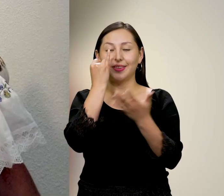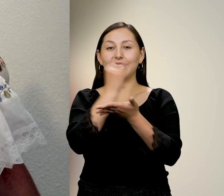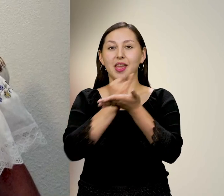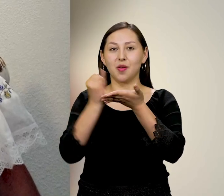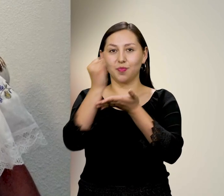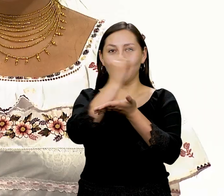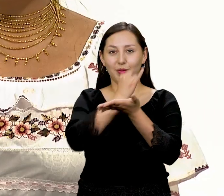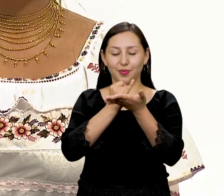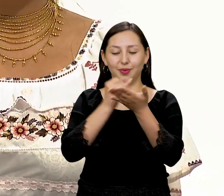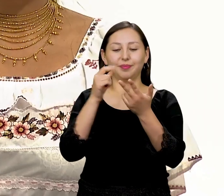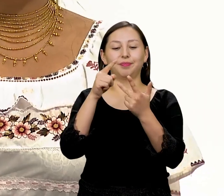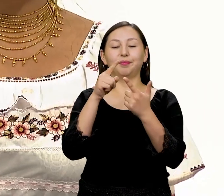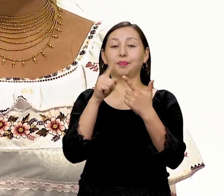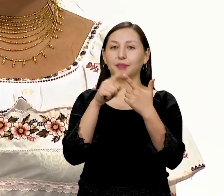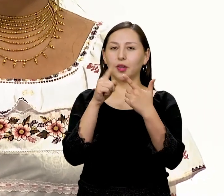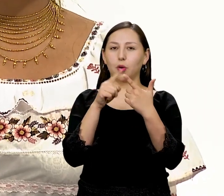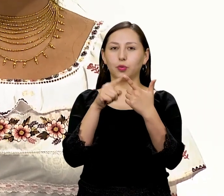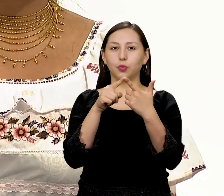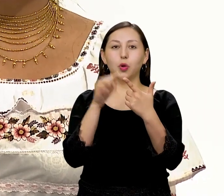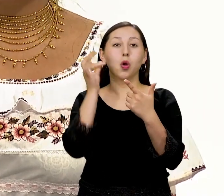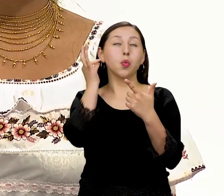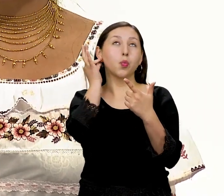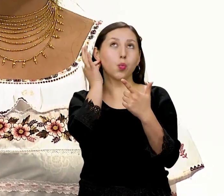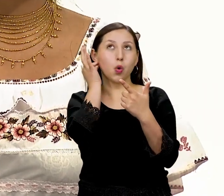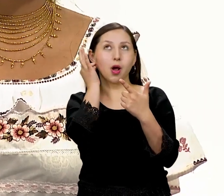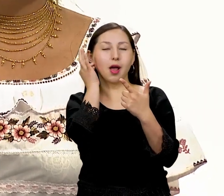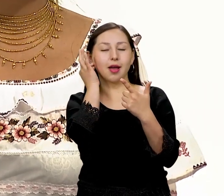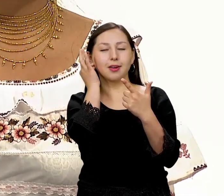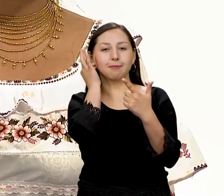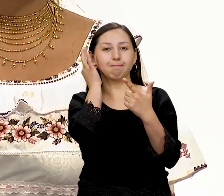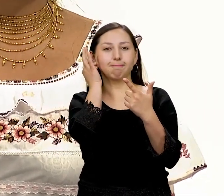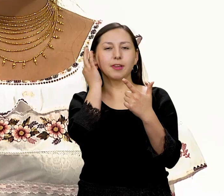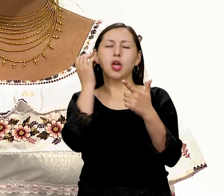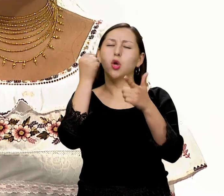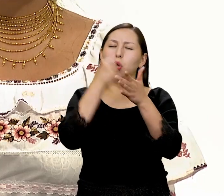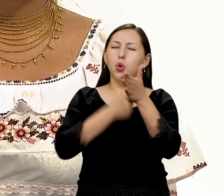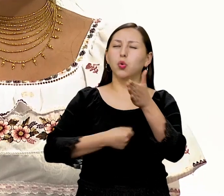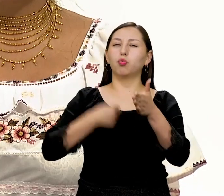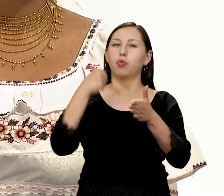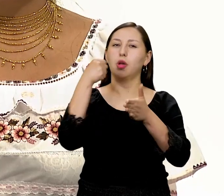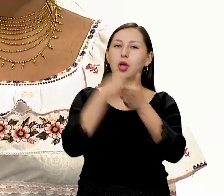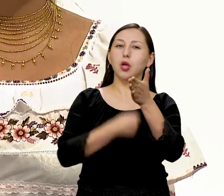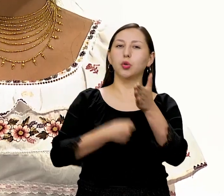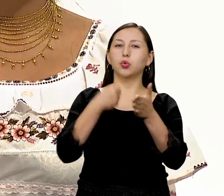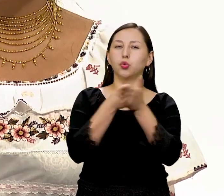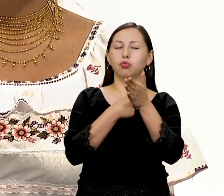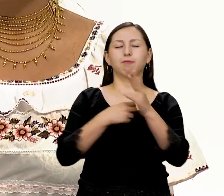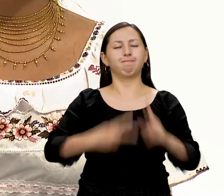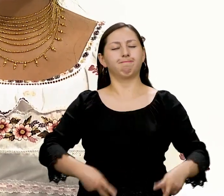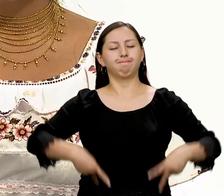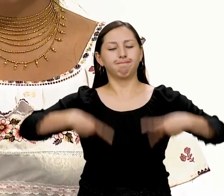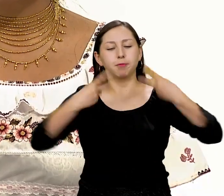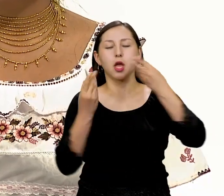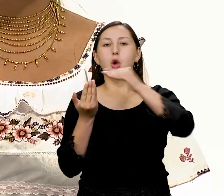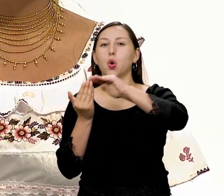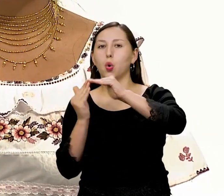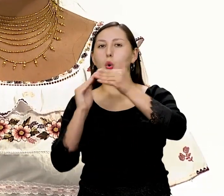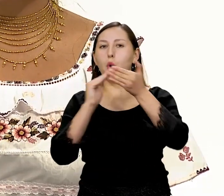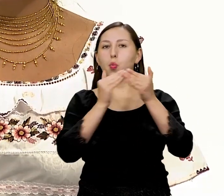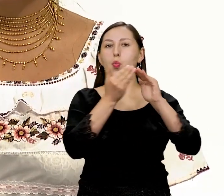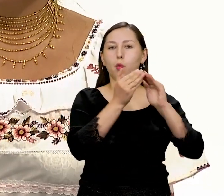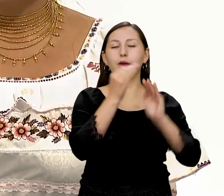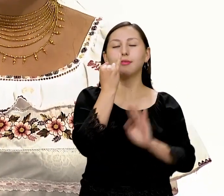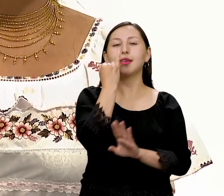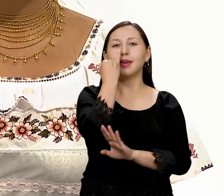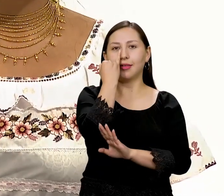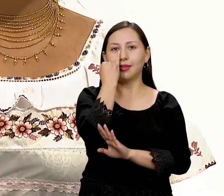Cotacachi. Soy una mujer quichua de Cotacachi que ha tenido que vivir en comunidad, como ustedes